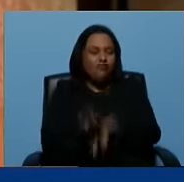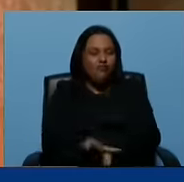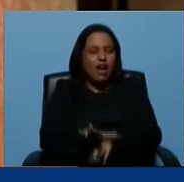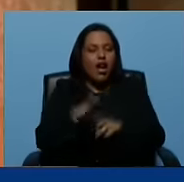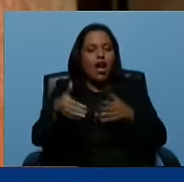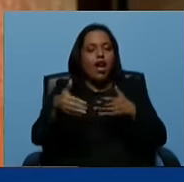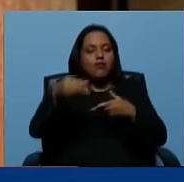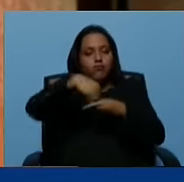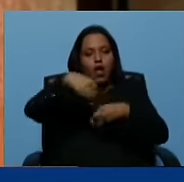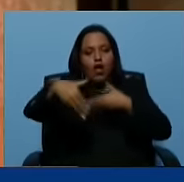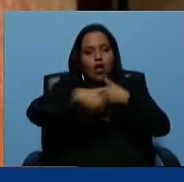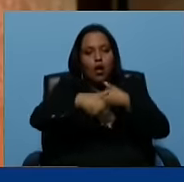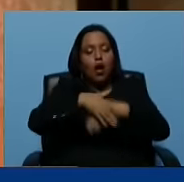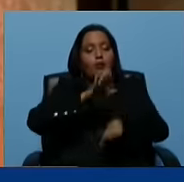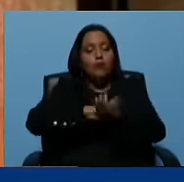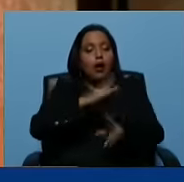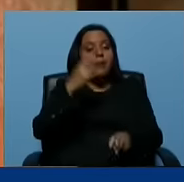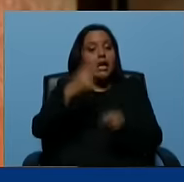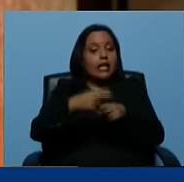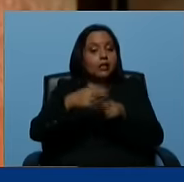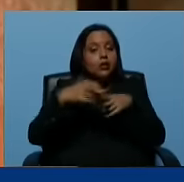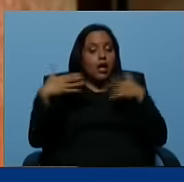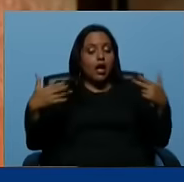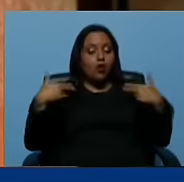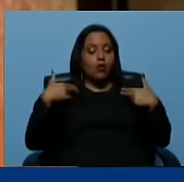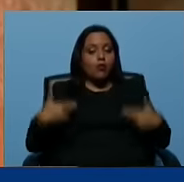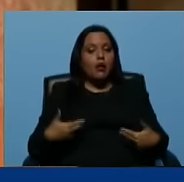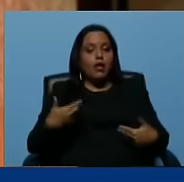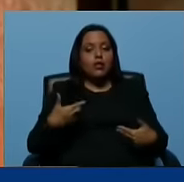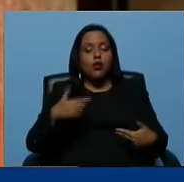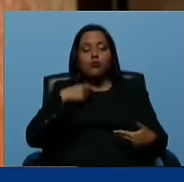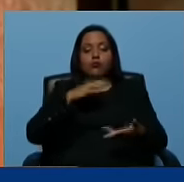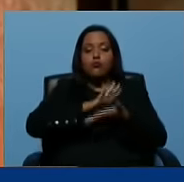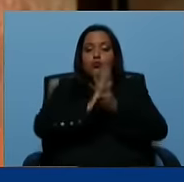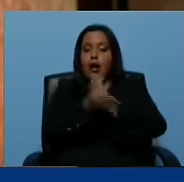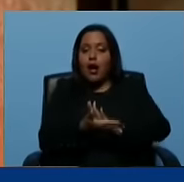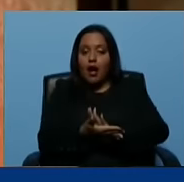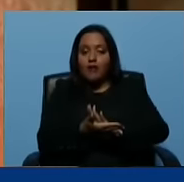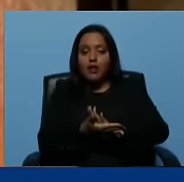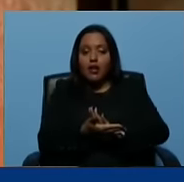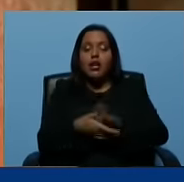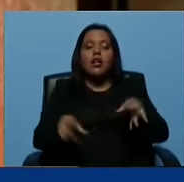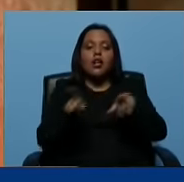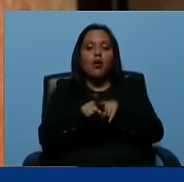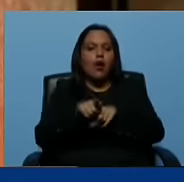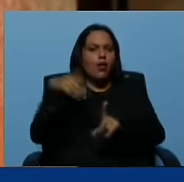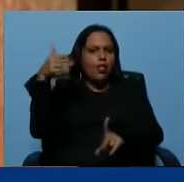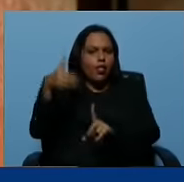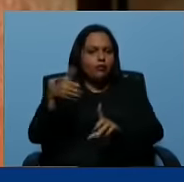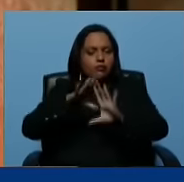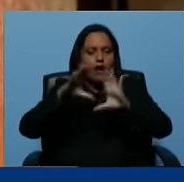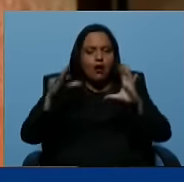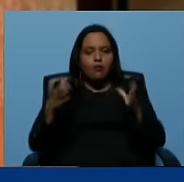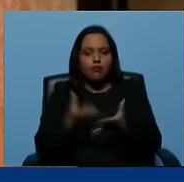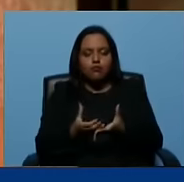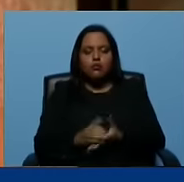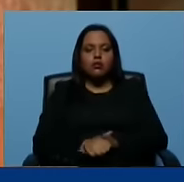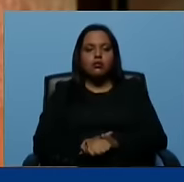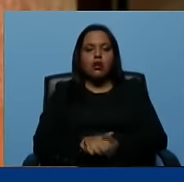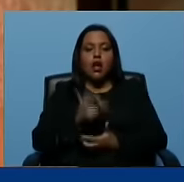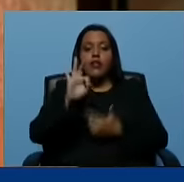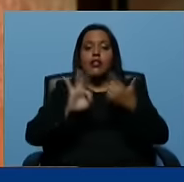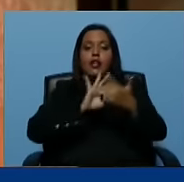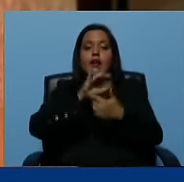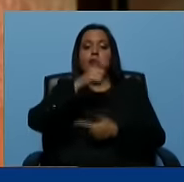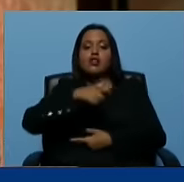un riesgo grande de que la especie humana sucumba a una especie de dictadura planetaria donde tres